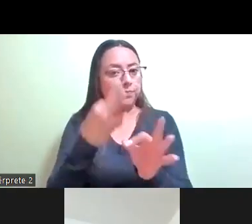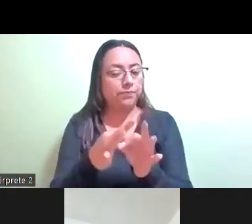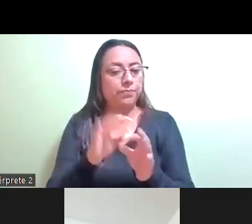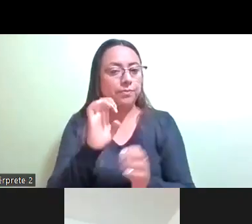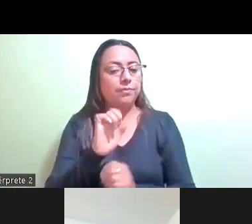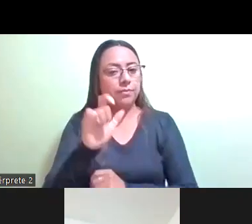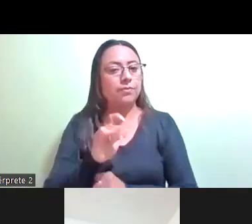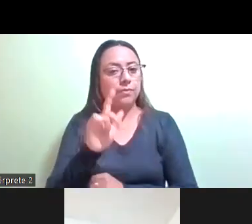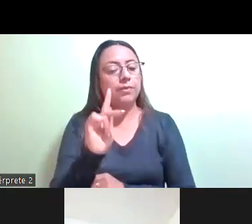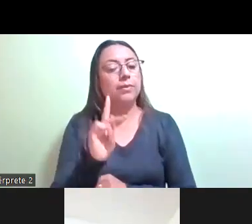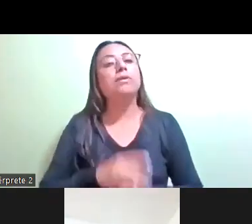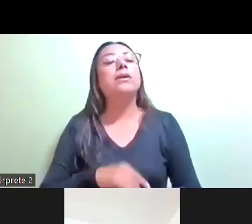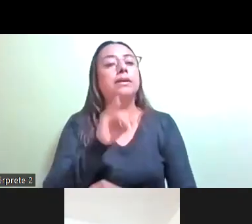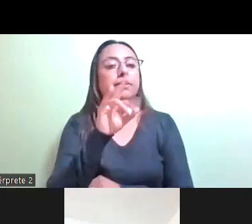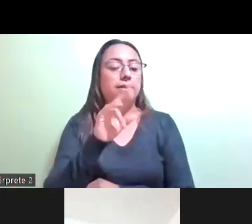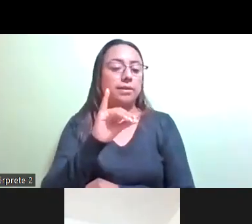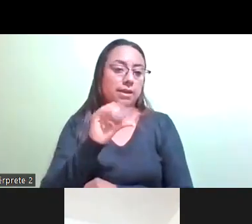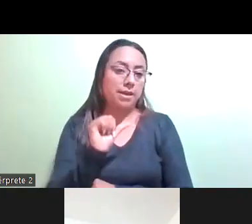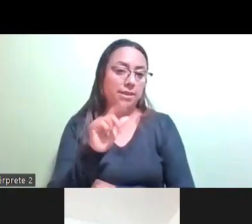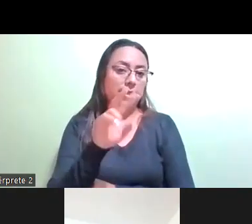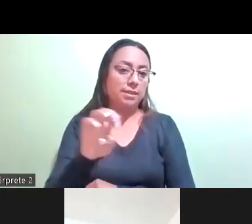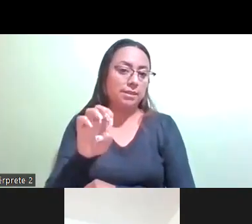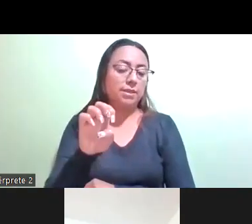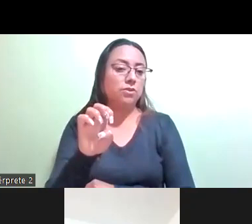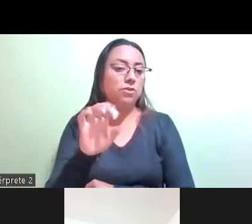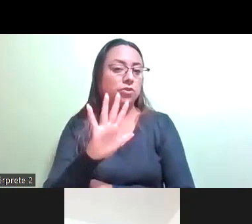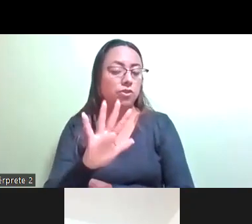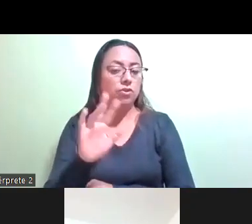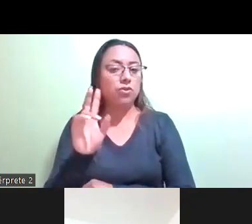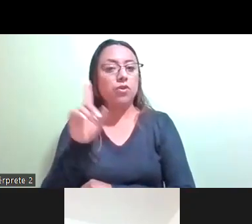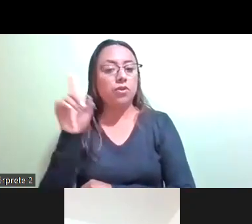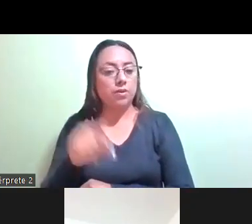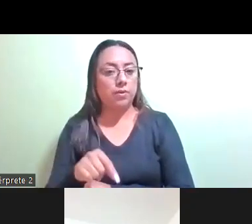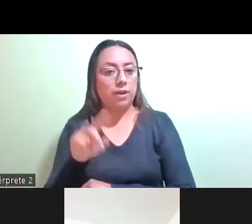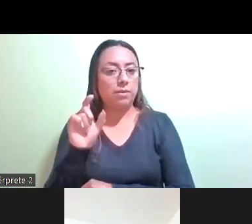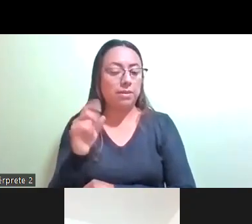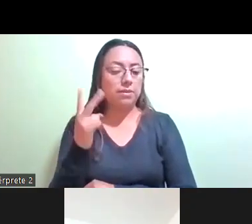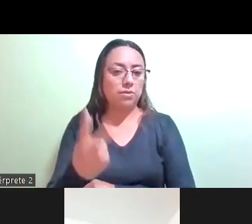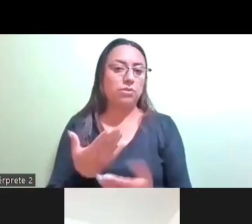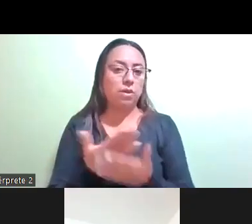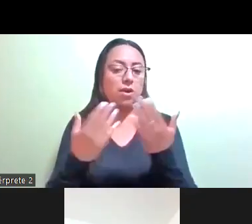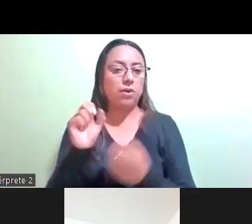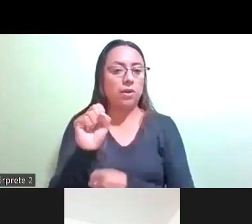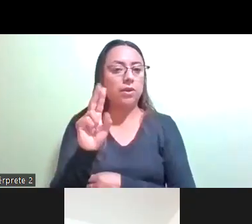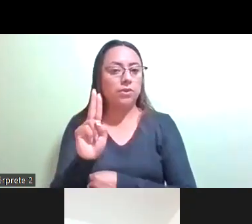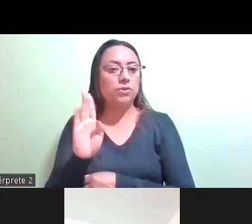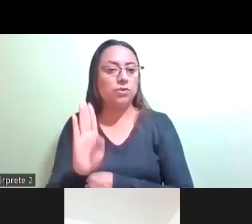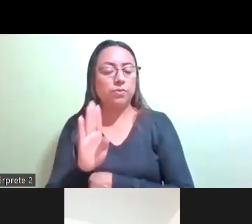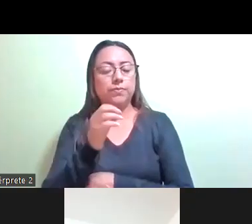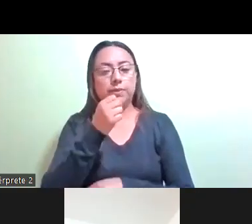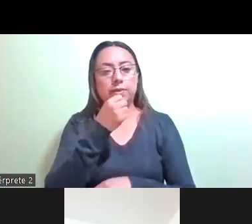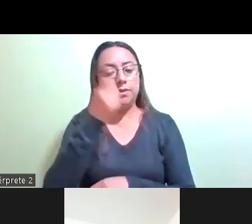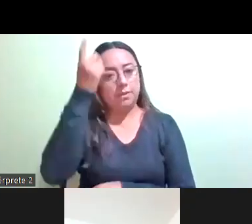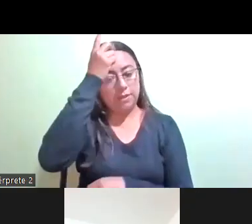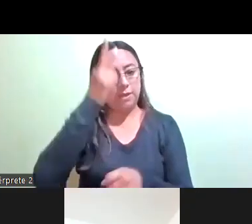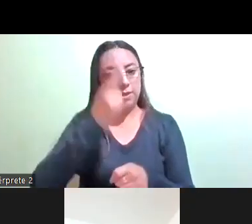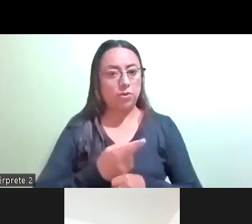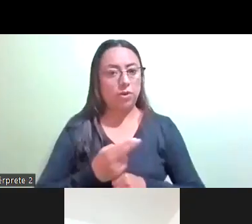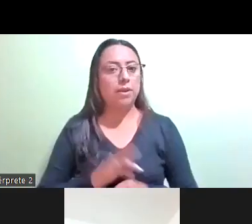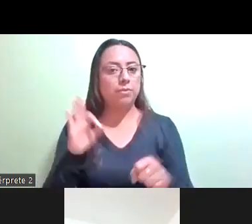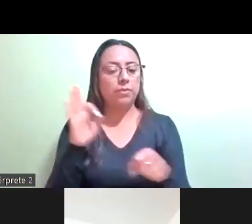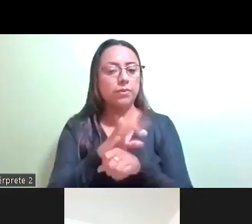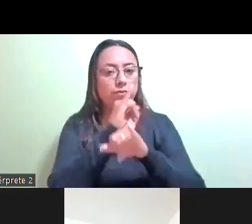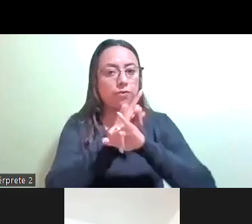RIA 305/22, se concede el uso de la palabra a la subdirectora de acceso a la información y protección de datos personales de este